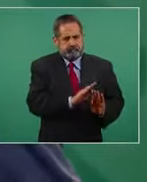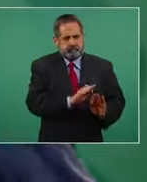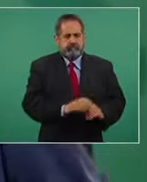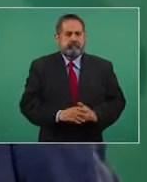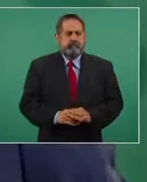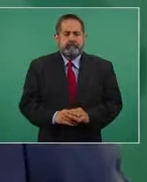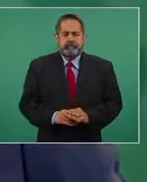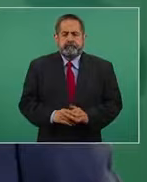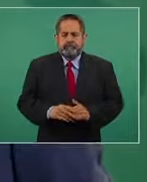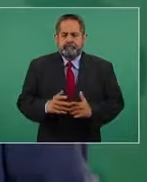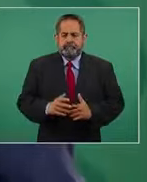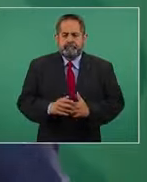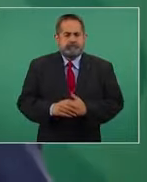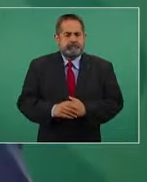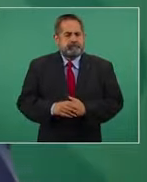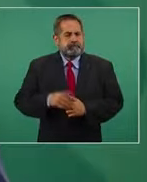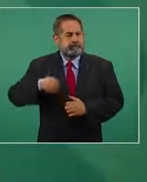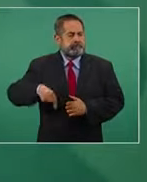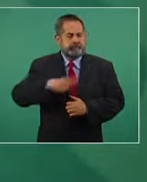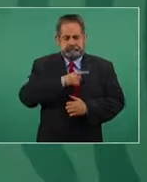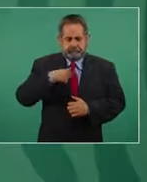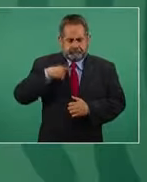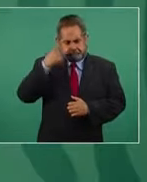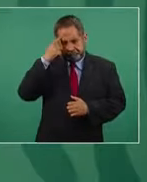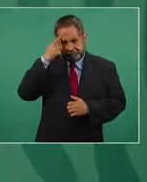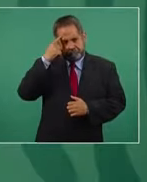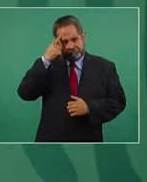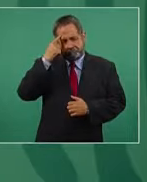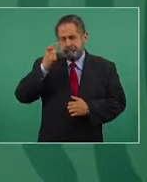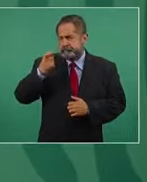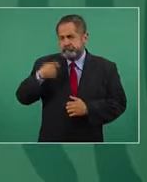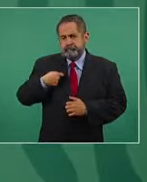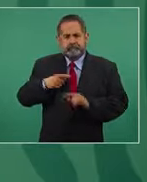que nos debe de distinguir, caracterizar